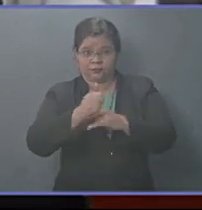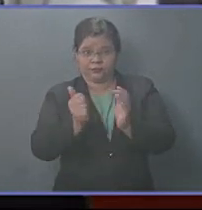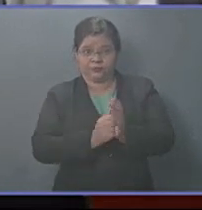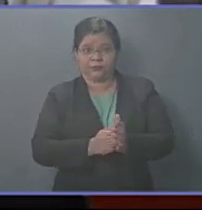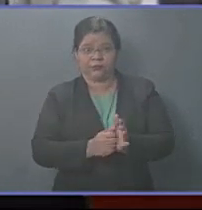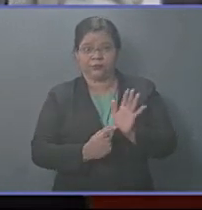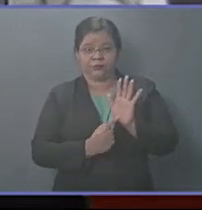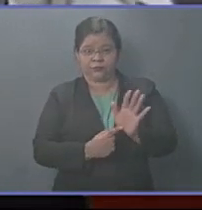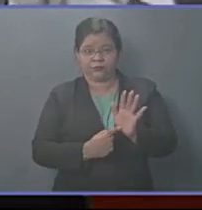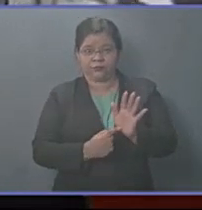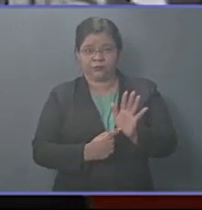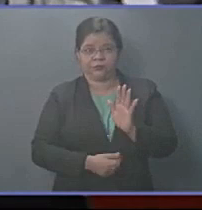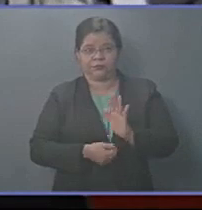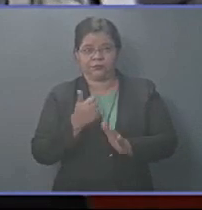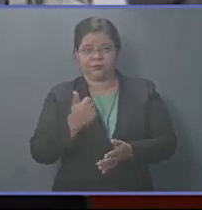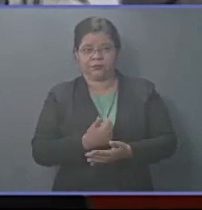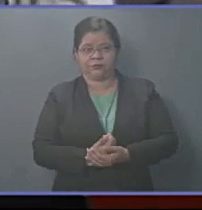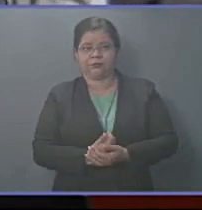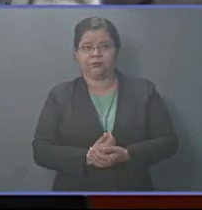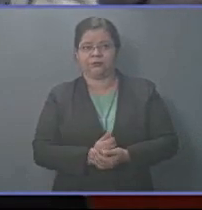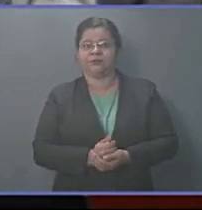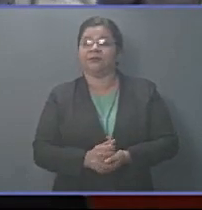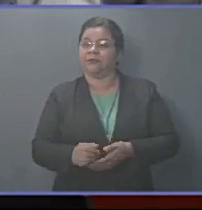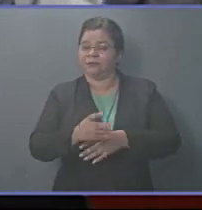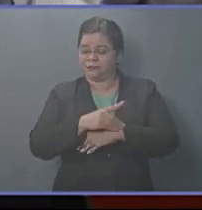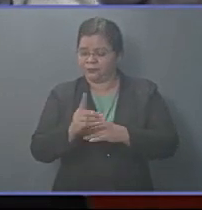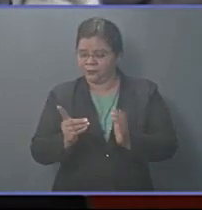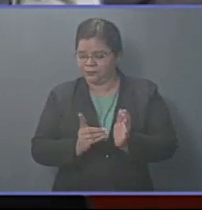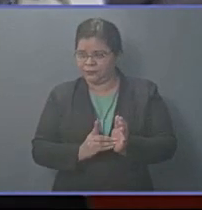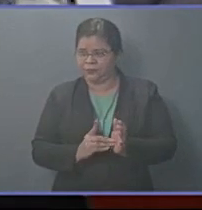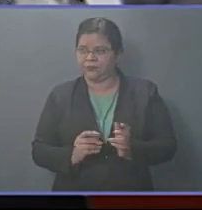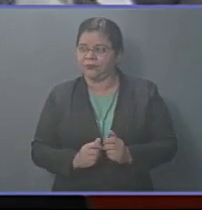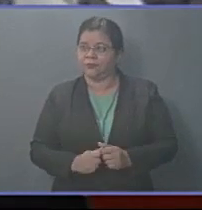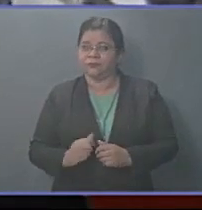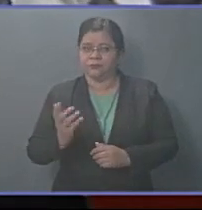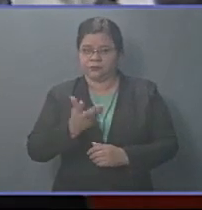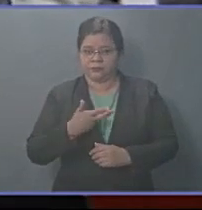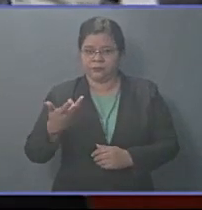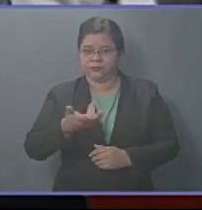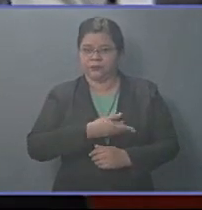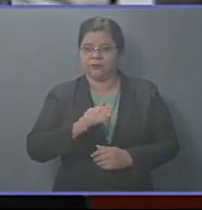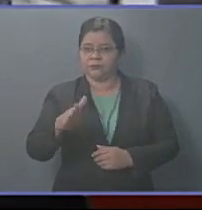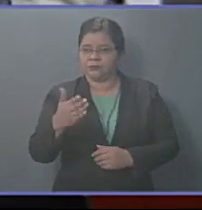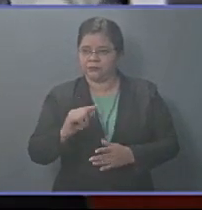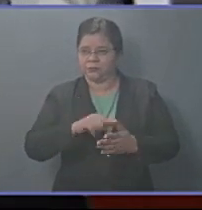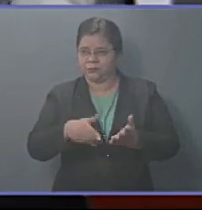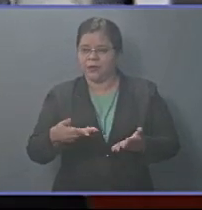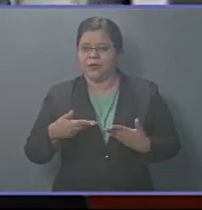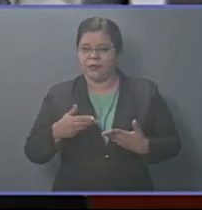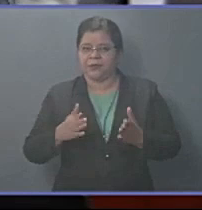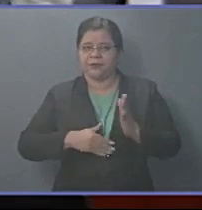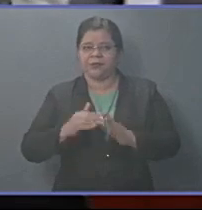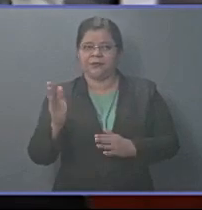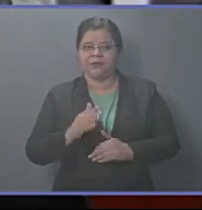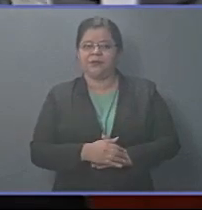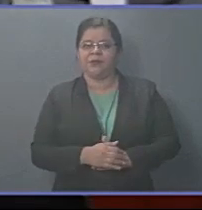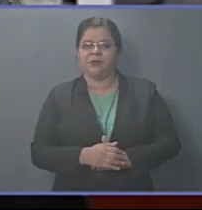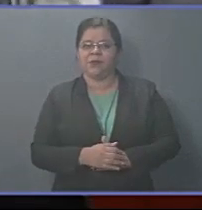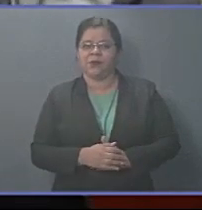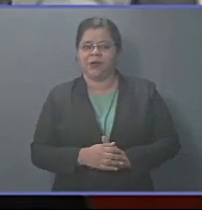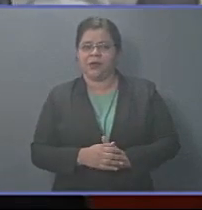ti más presentes en nuestra calidad de diputados y haciendo uso de las facultades que nos confiere la constitución